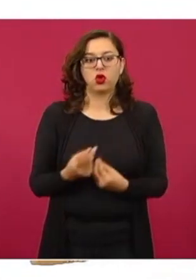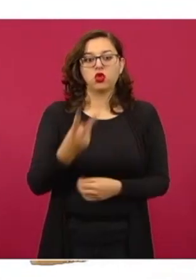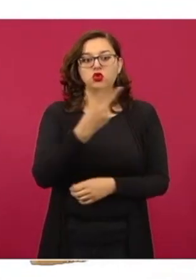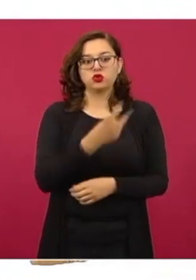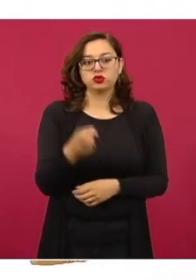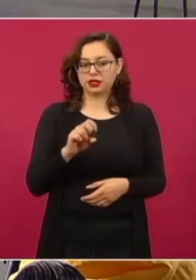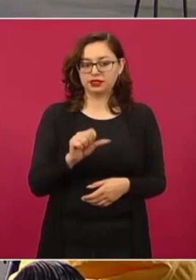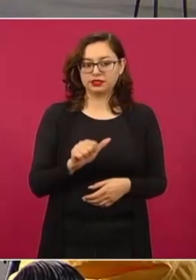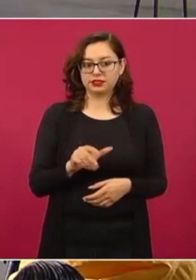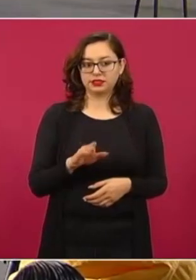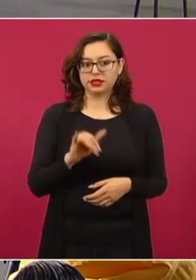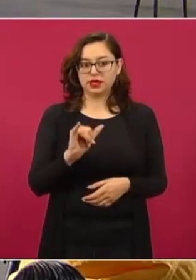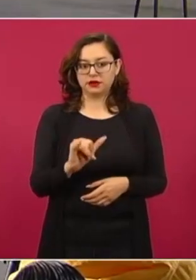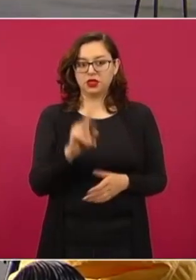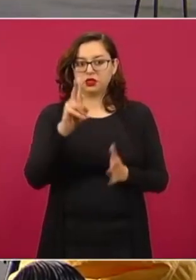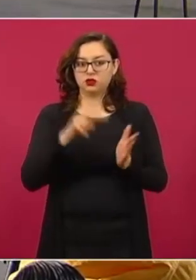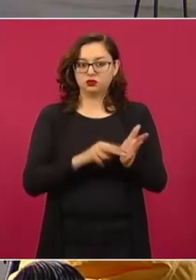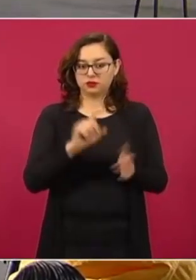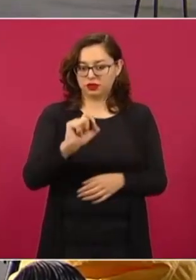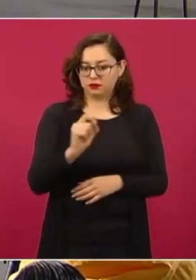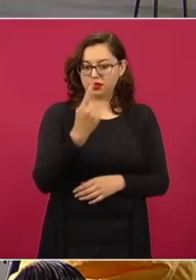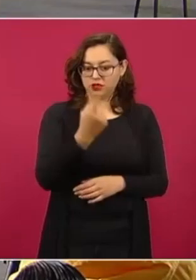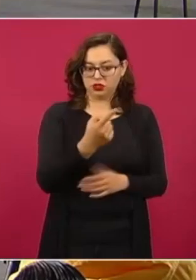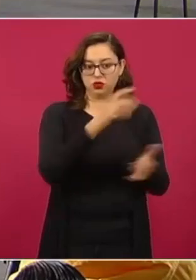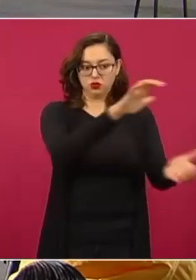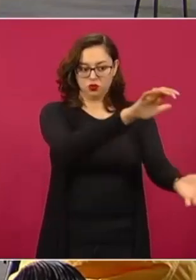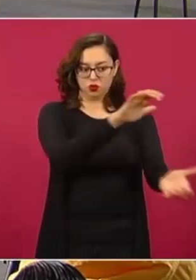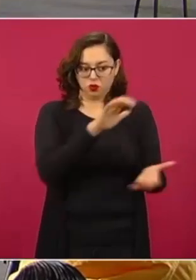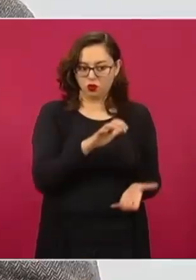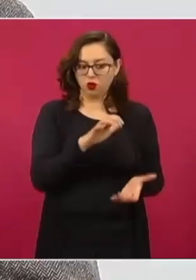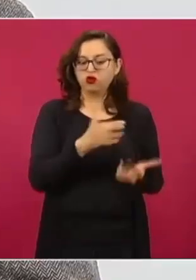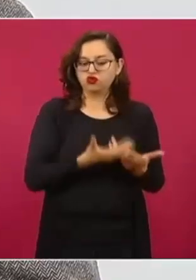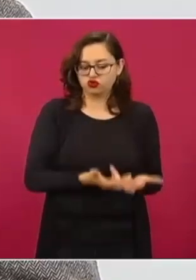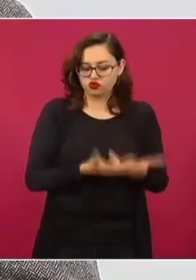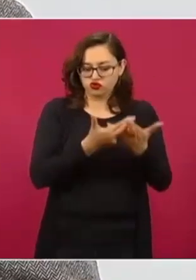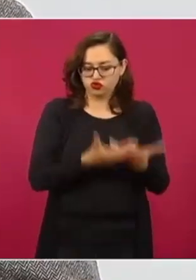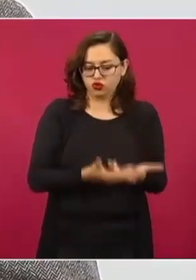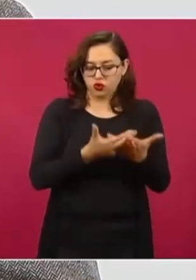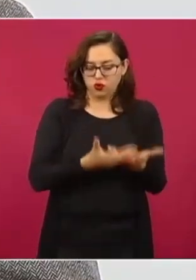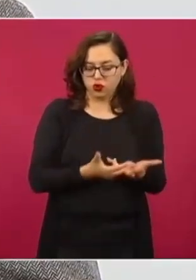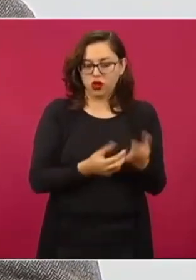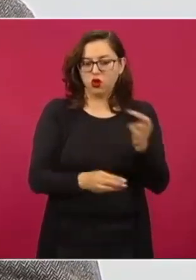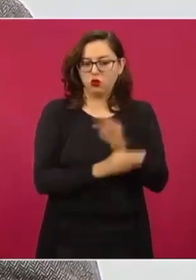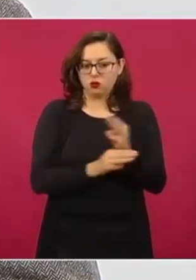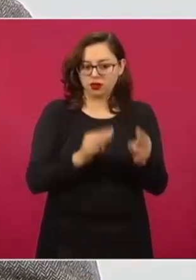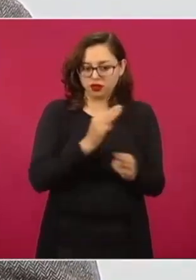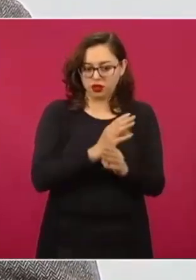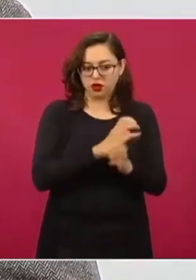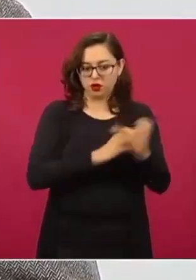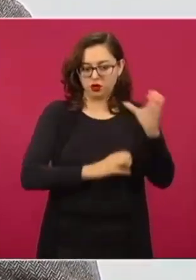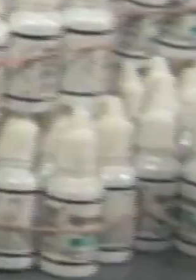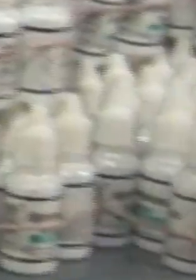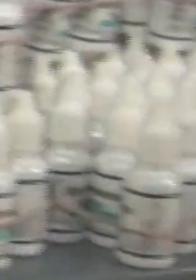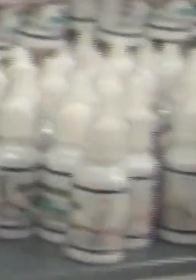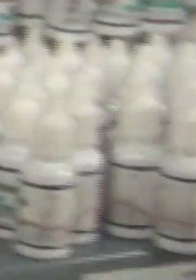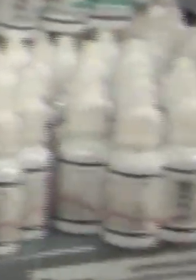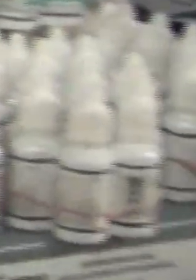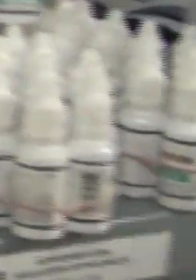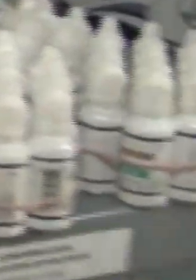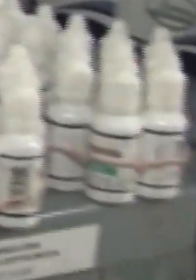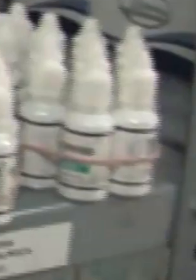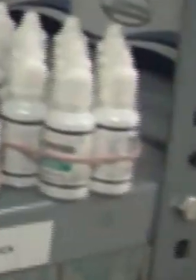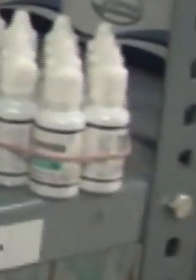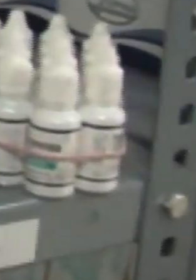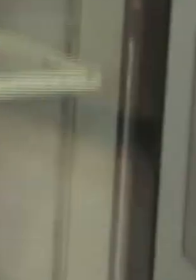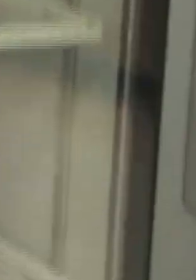de piezas hay coser varela indicó que para el primer trimestre de este 2002 se distribuirán 288 millones